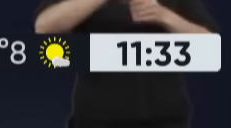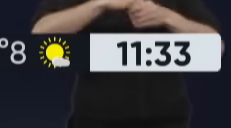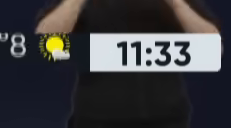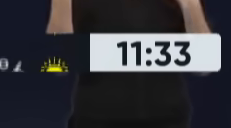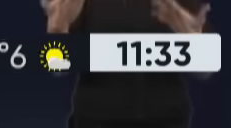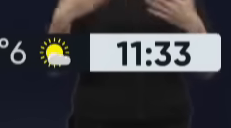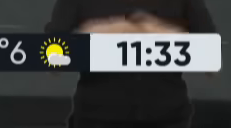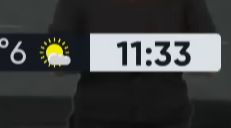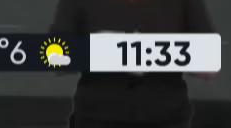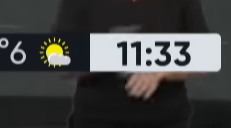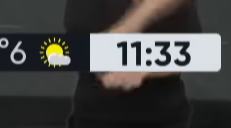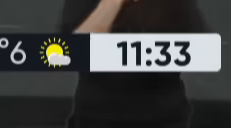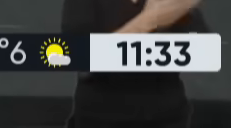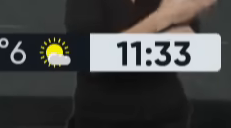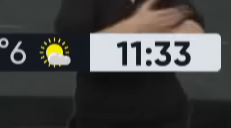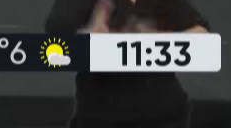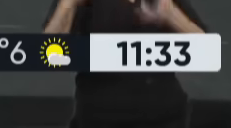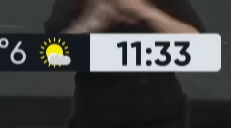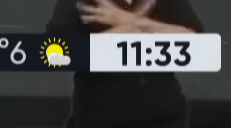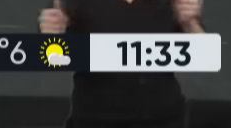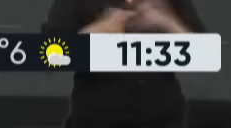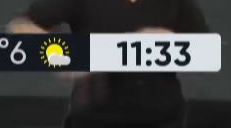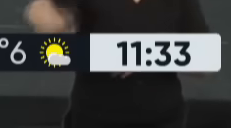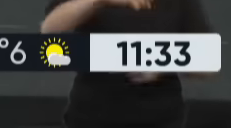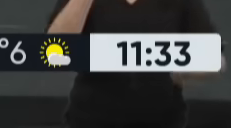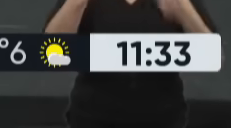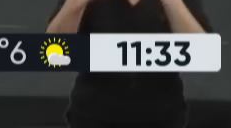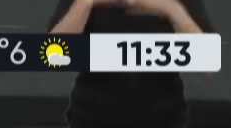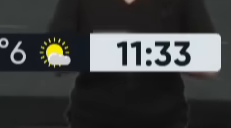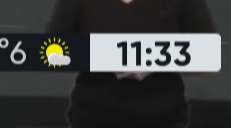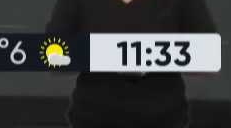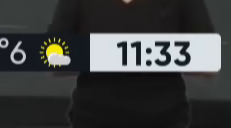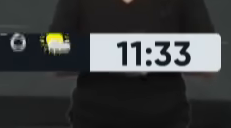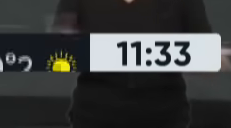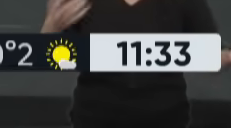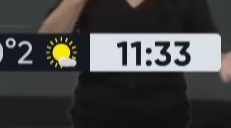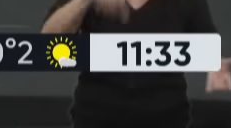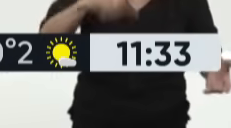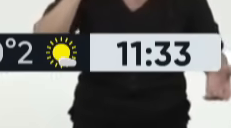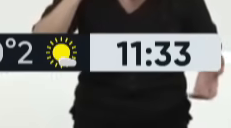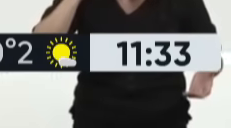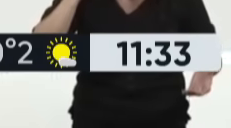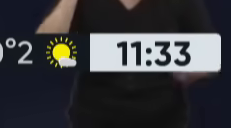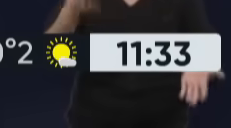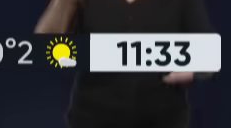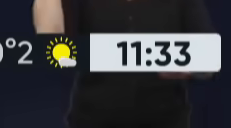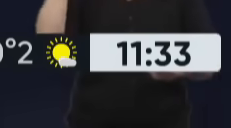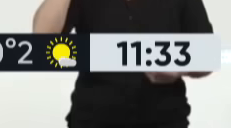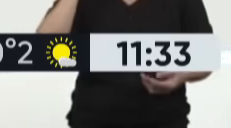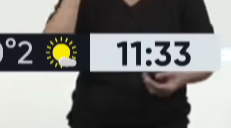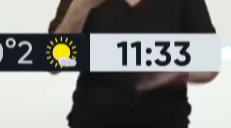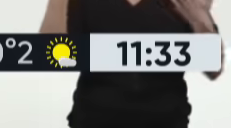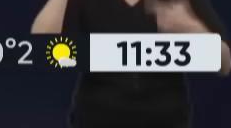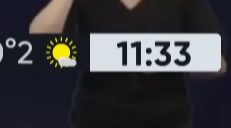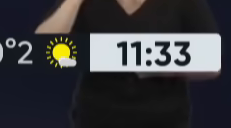mío. Los escucho. ¿Qué tal, Manuel? Buen día. ¿Era tu cumpleaños o no era tu cumpleaños? Ayer. Ayer, feliz cumpleaños. Muchas